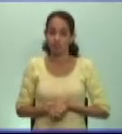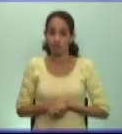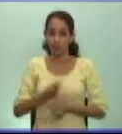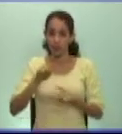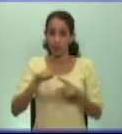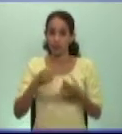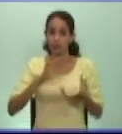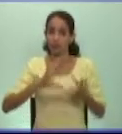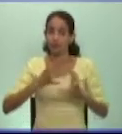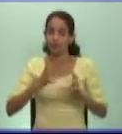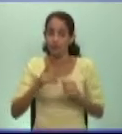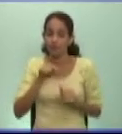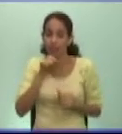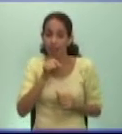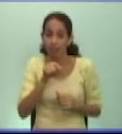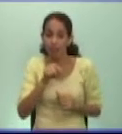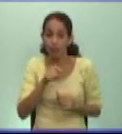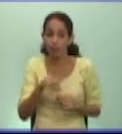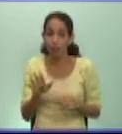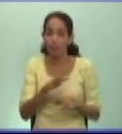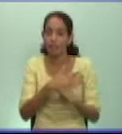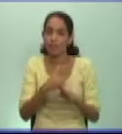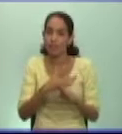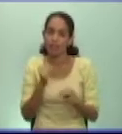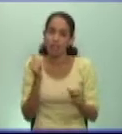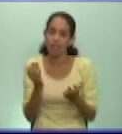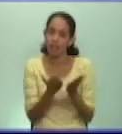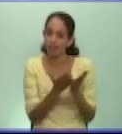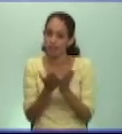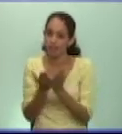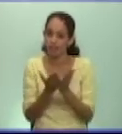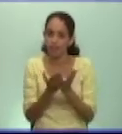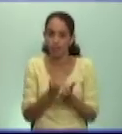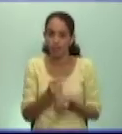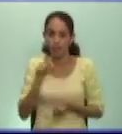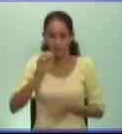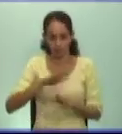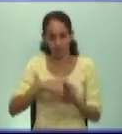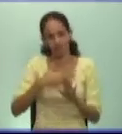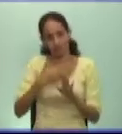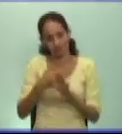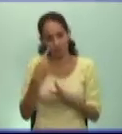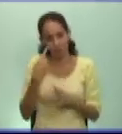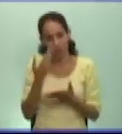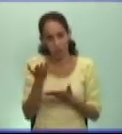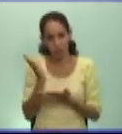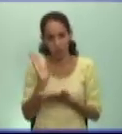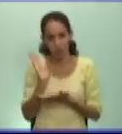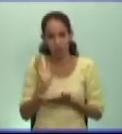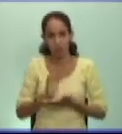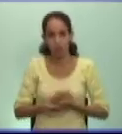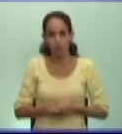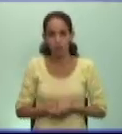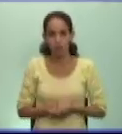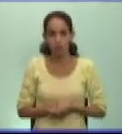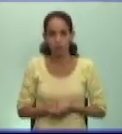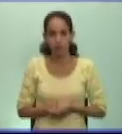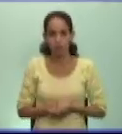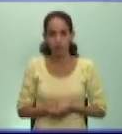trabajamos iniciando el tema 4 sobre todas estas ideas. Pero vamos a continuar. En el otro periodo,